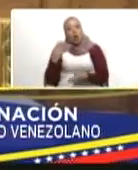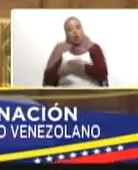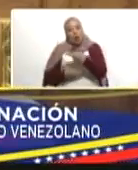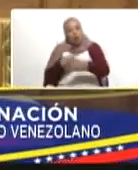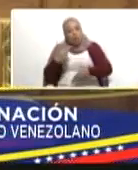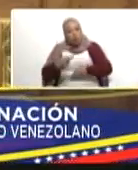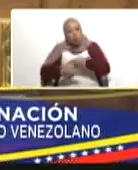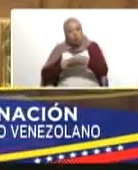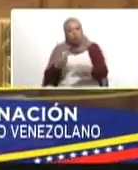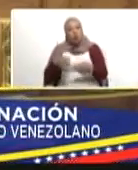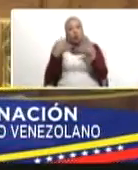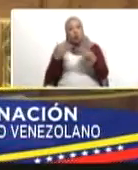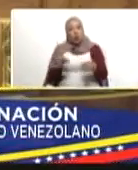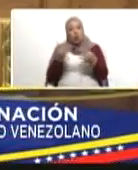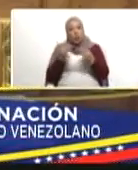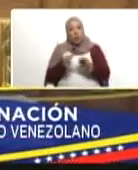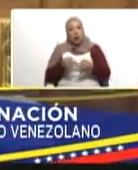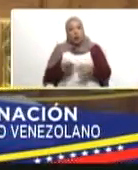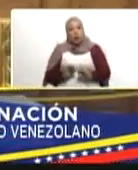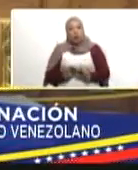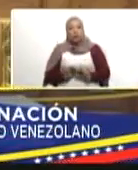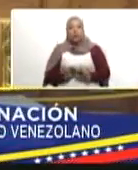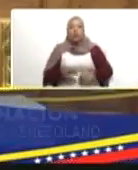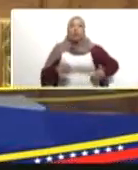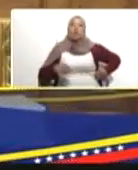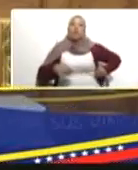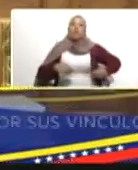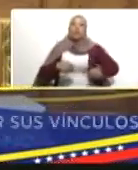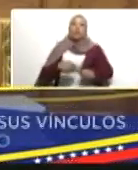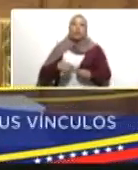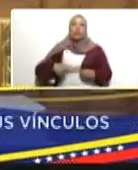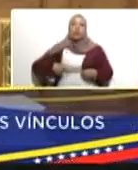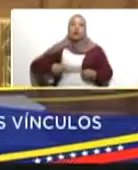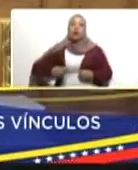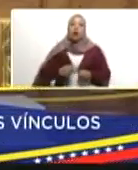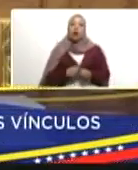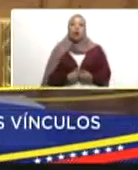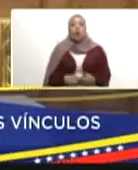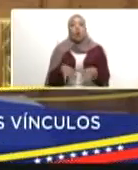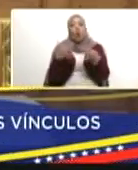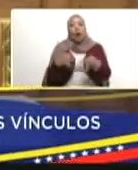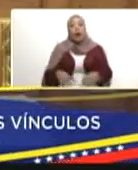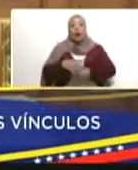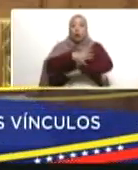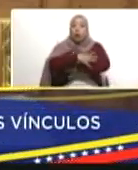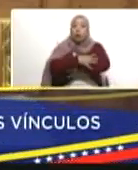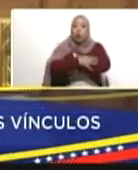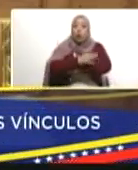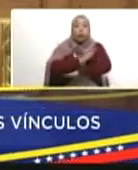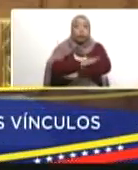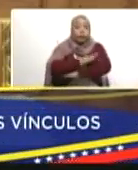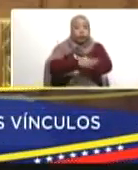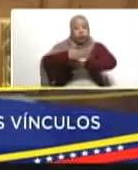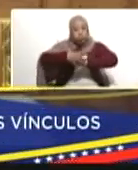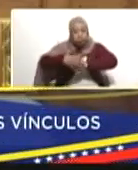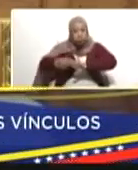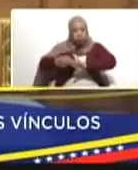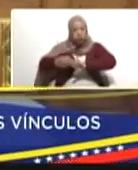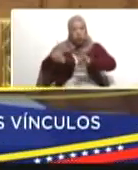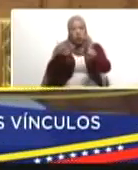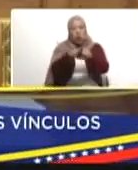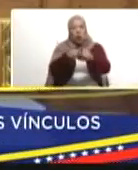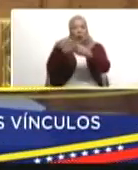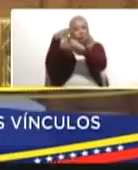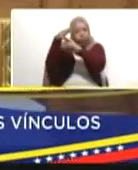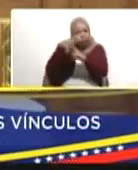genuina original que no copia manuales gringos para reprimir al pueblo y para